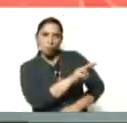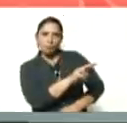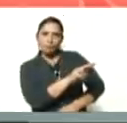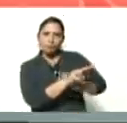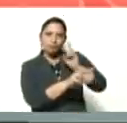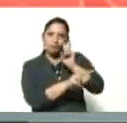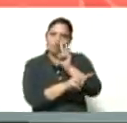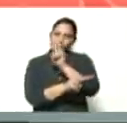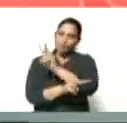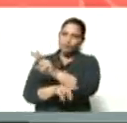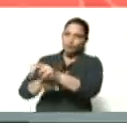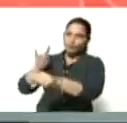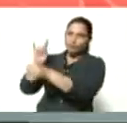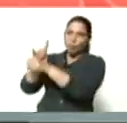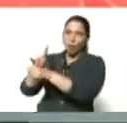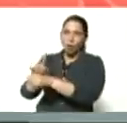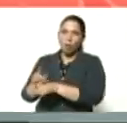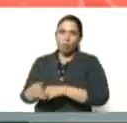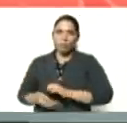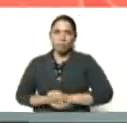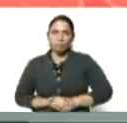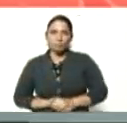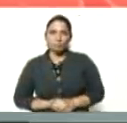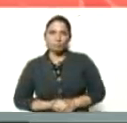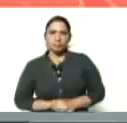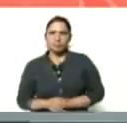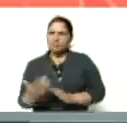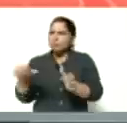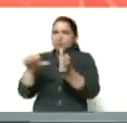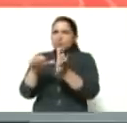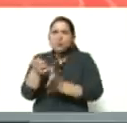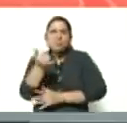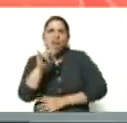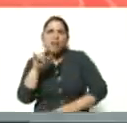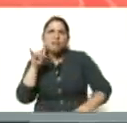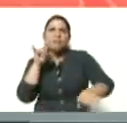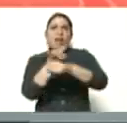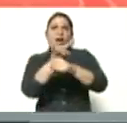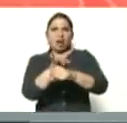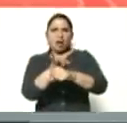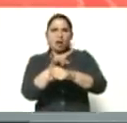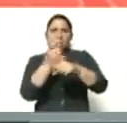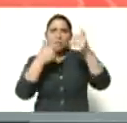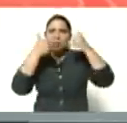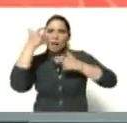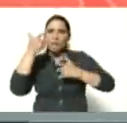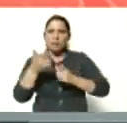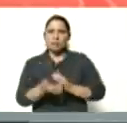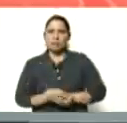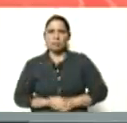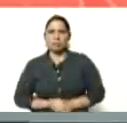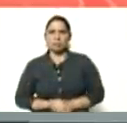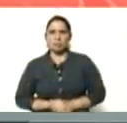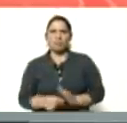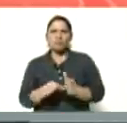un traidor por allá. ¿Y dónde están los que traicionaron al comandante Chávez?